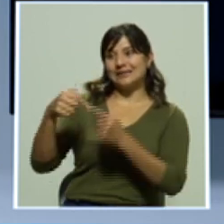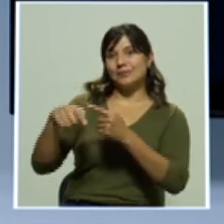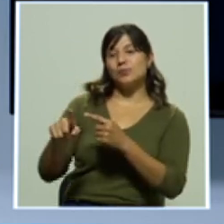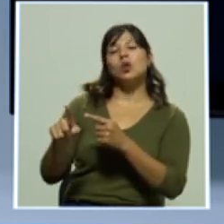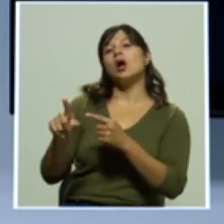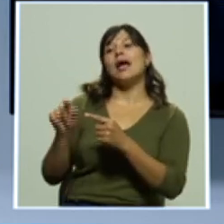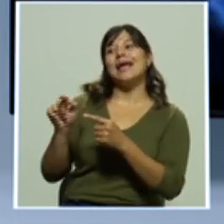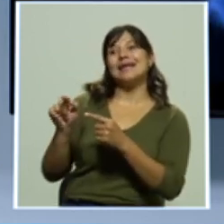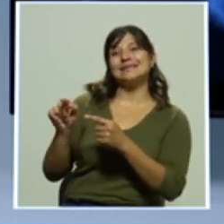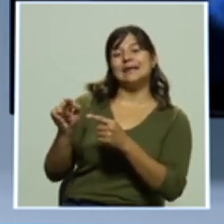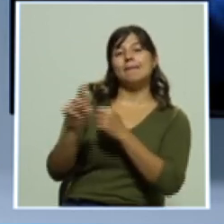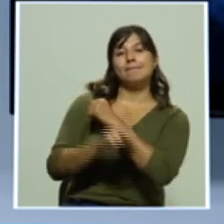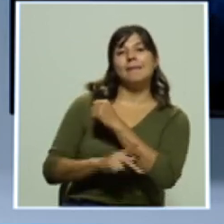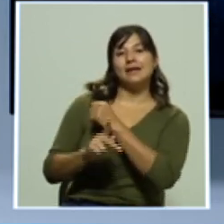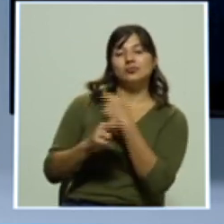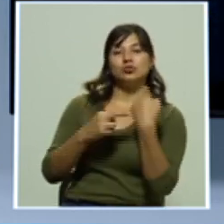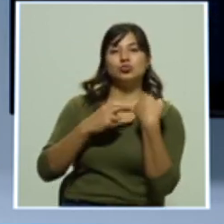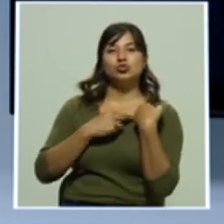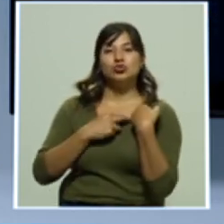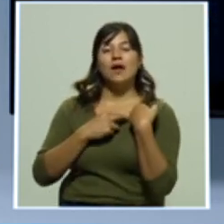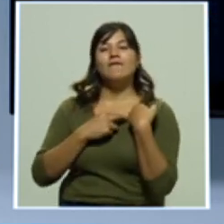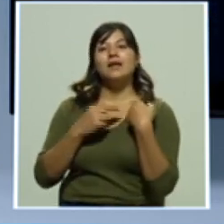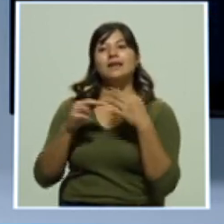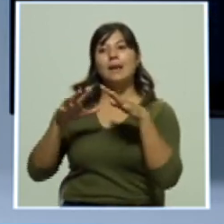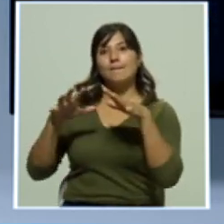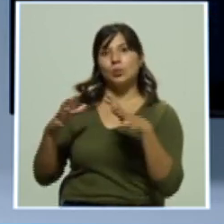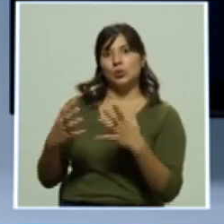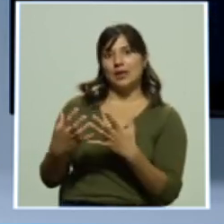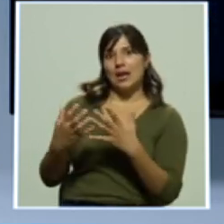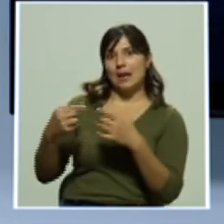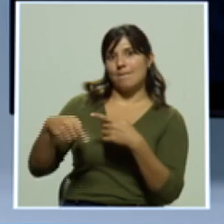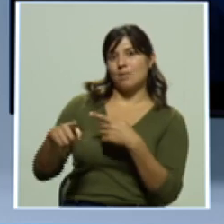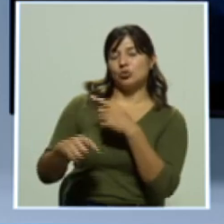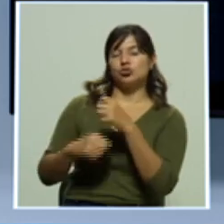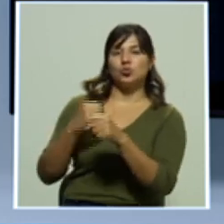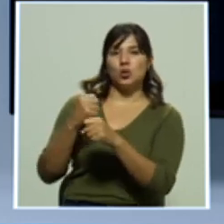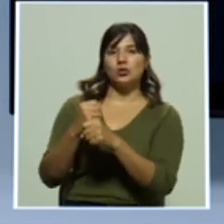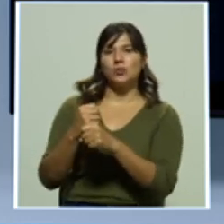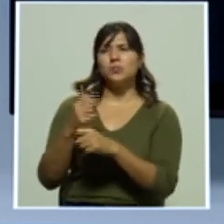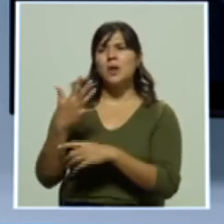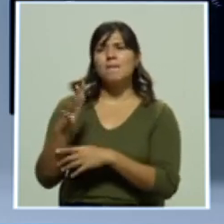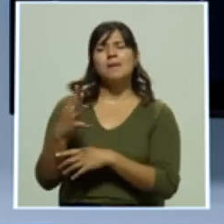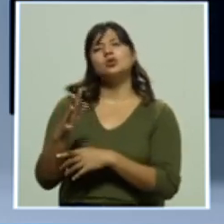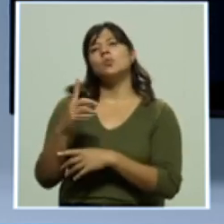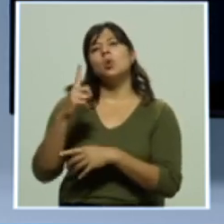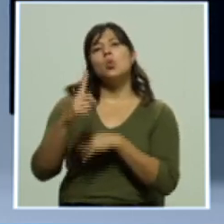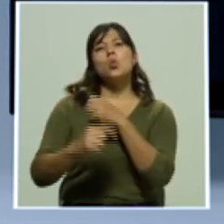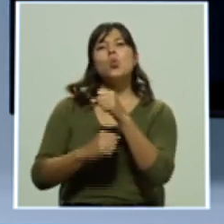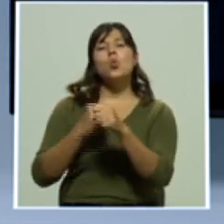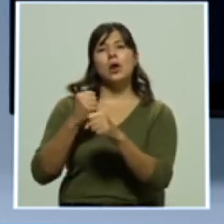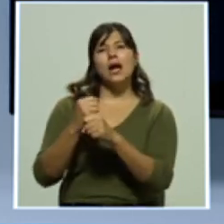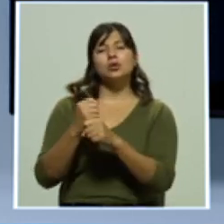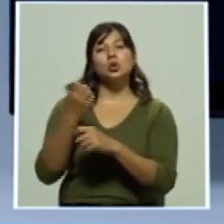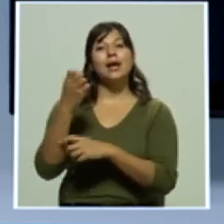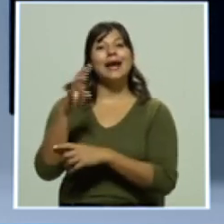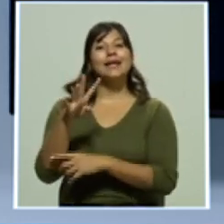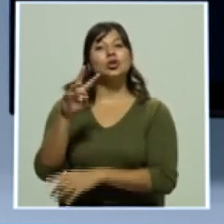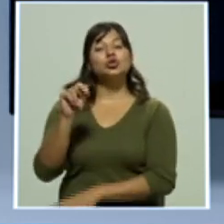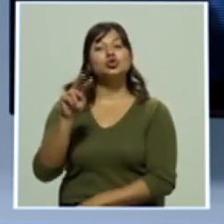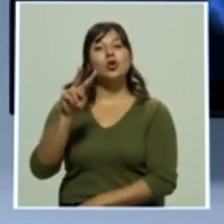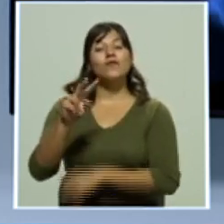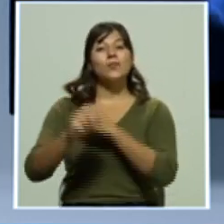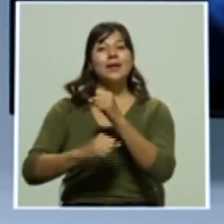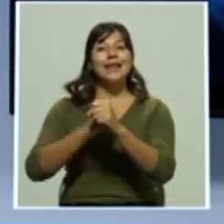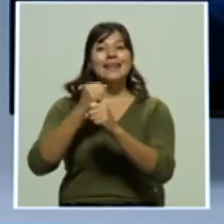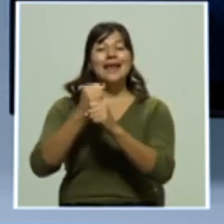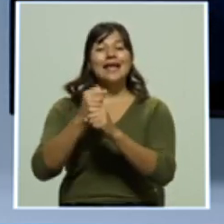2022. Hace un año, casi un año exacto, don Ernesto y amigos, a quienes les doy las buenas noches, 14 de noviembre del 2019